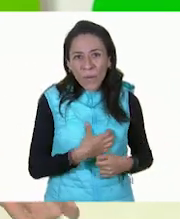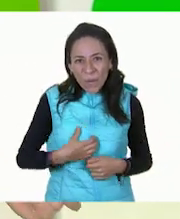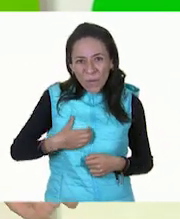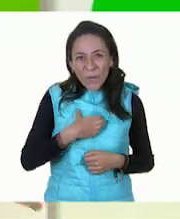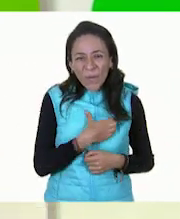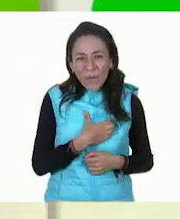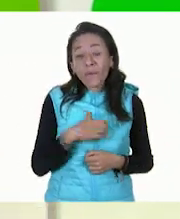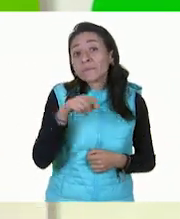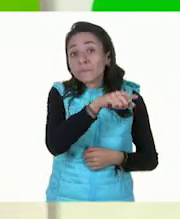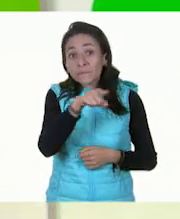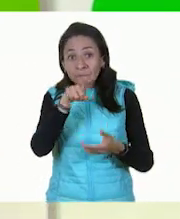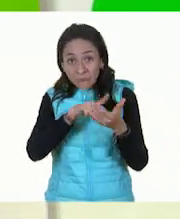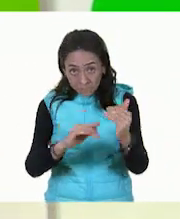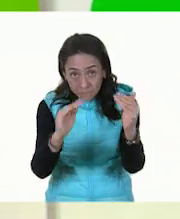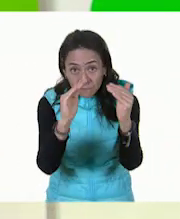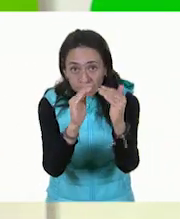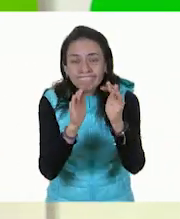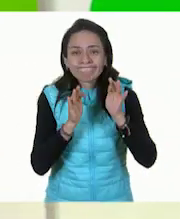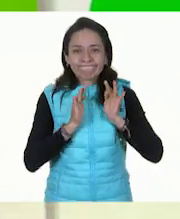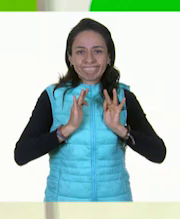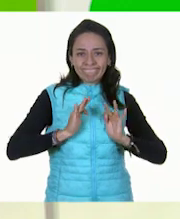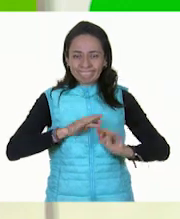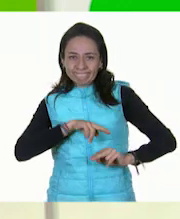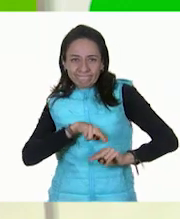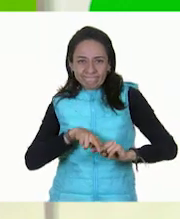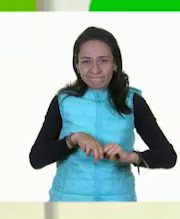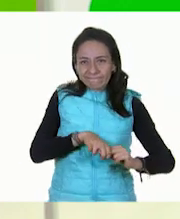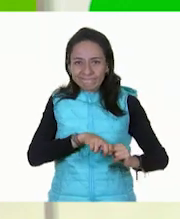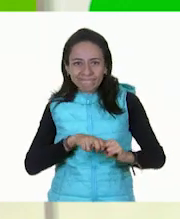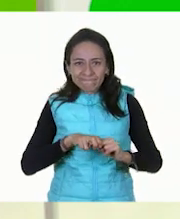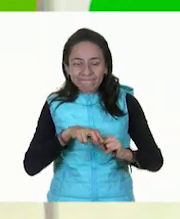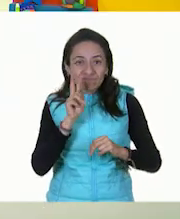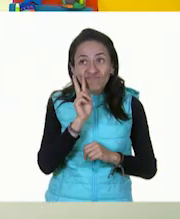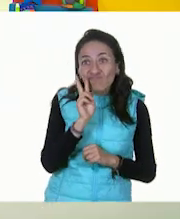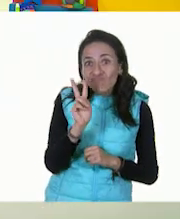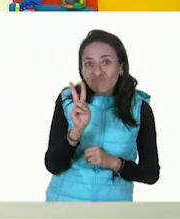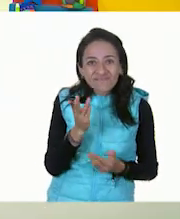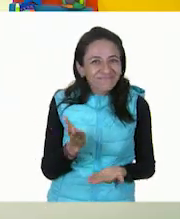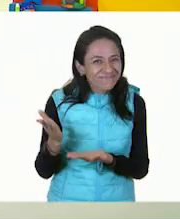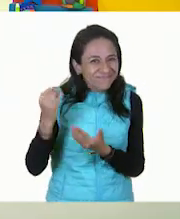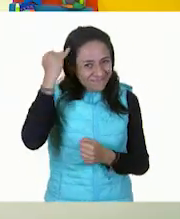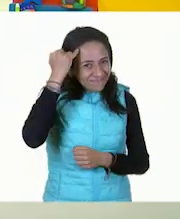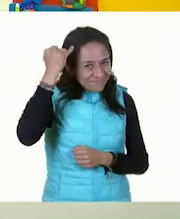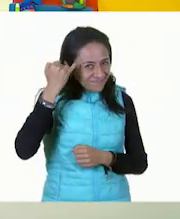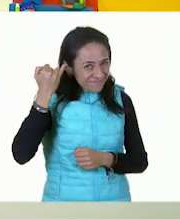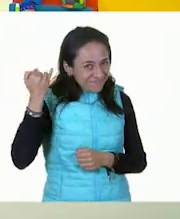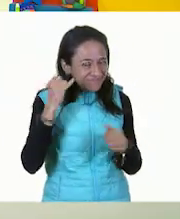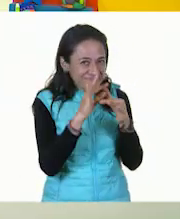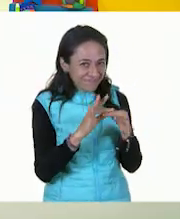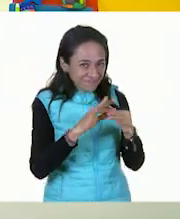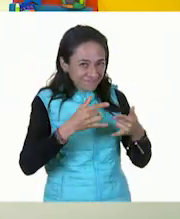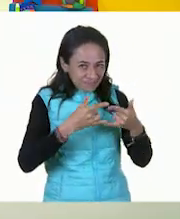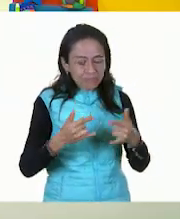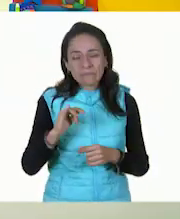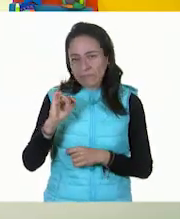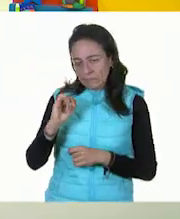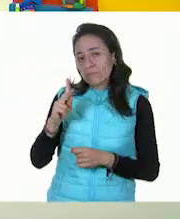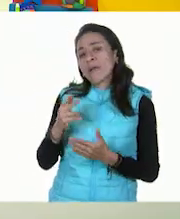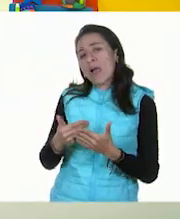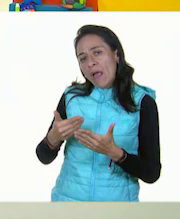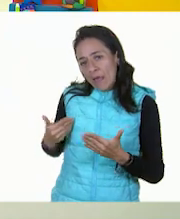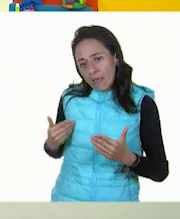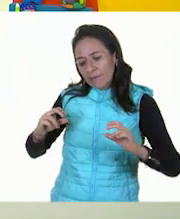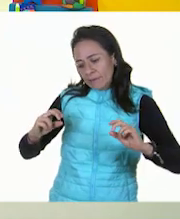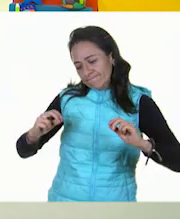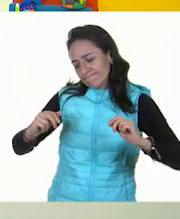cómodas y cómodos para atender a esta historia que nos va a compartir Itza. Muy bien, pero antes hay que guardar nuestra tómbola. ¡Adiós,